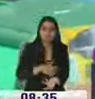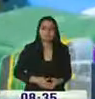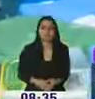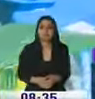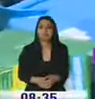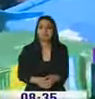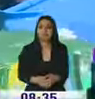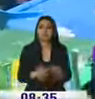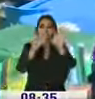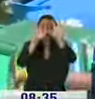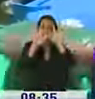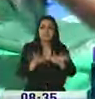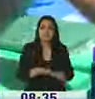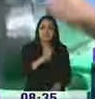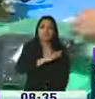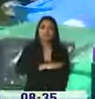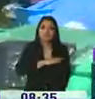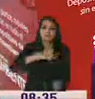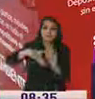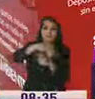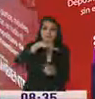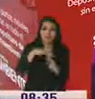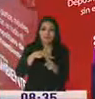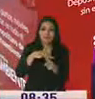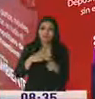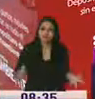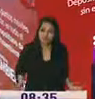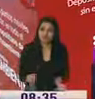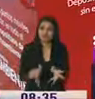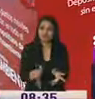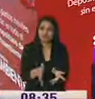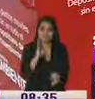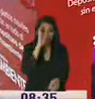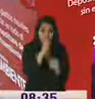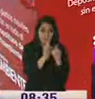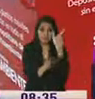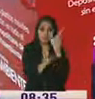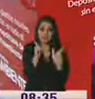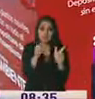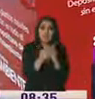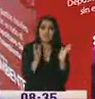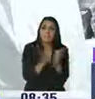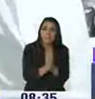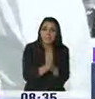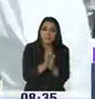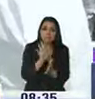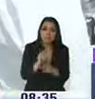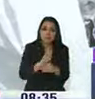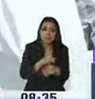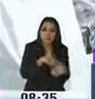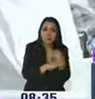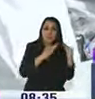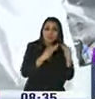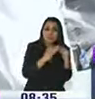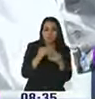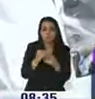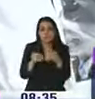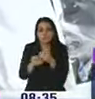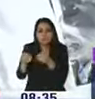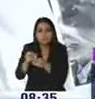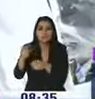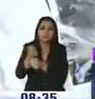impulsada por la Secretaría Metropolitana de Ambiente con el propósito de que los ciudadanos apliquen prácticas de reciclaje desde sus hogares, oficinas, sitios